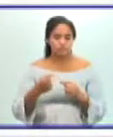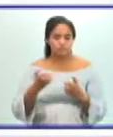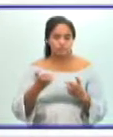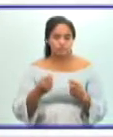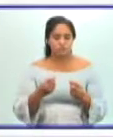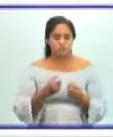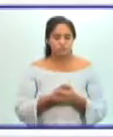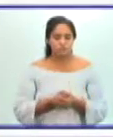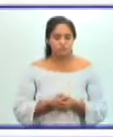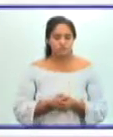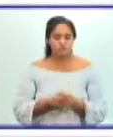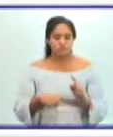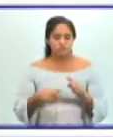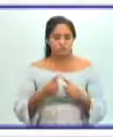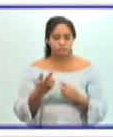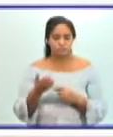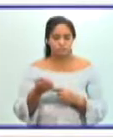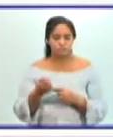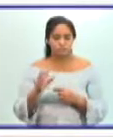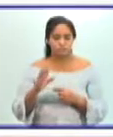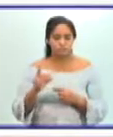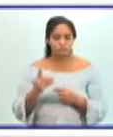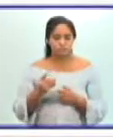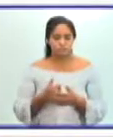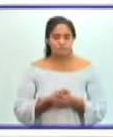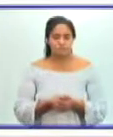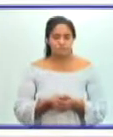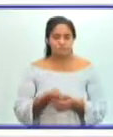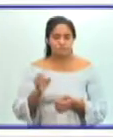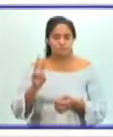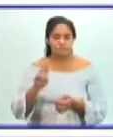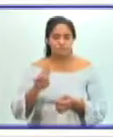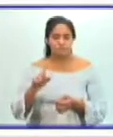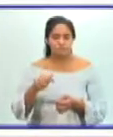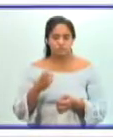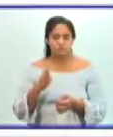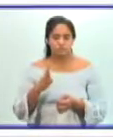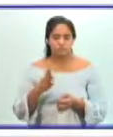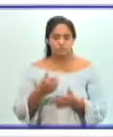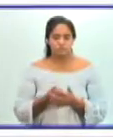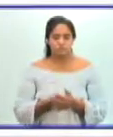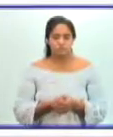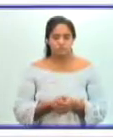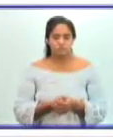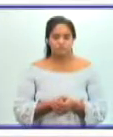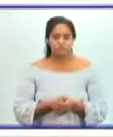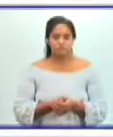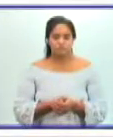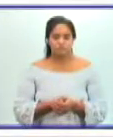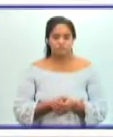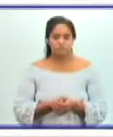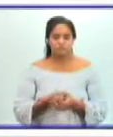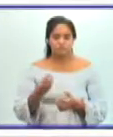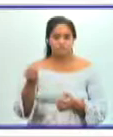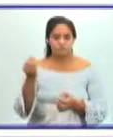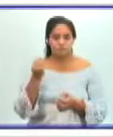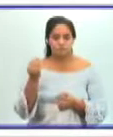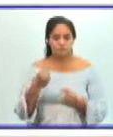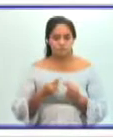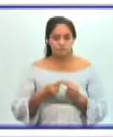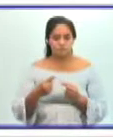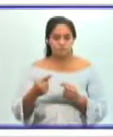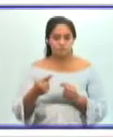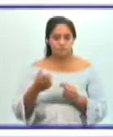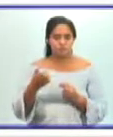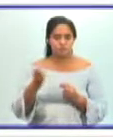como AE es a AD, como 3 es a 4, y conoces la longitud del segmento AE,